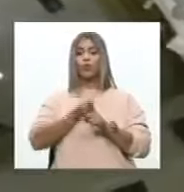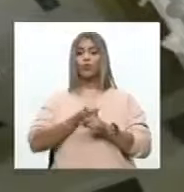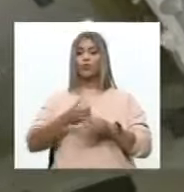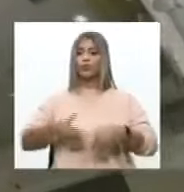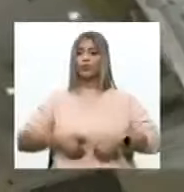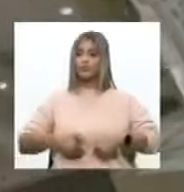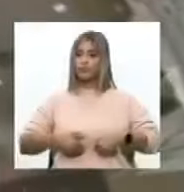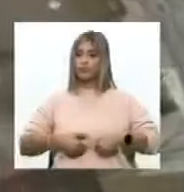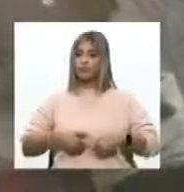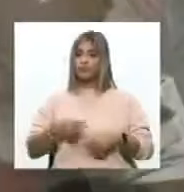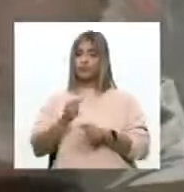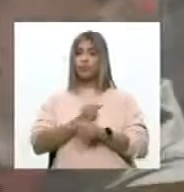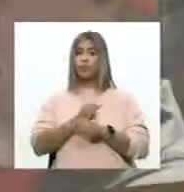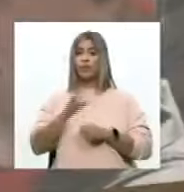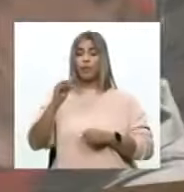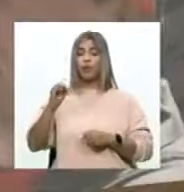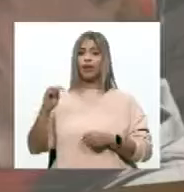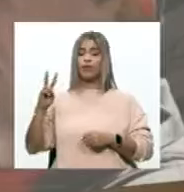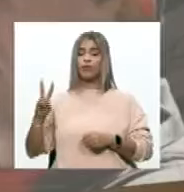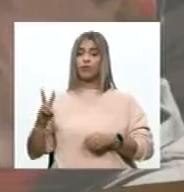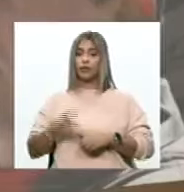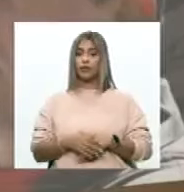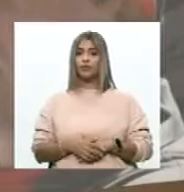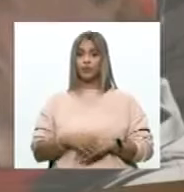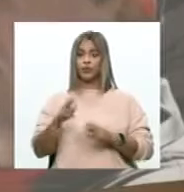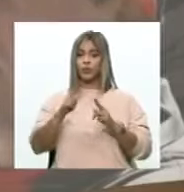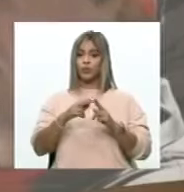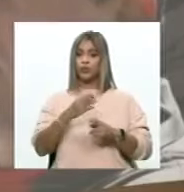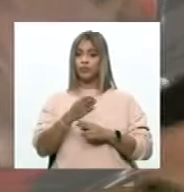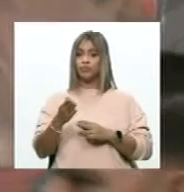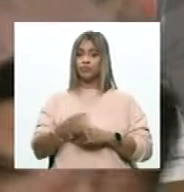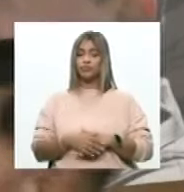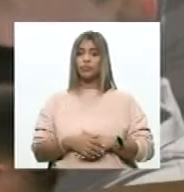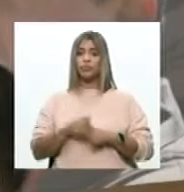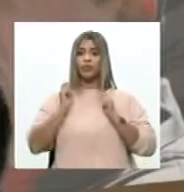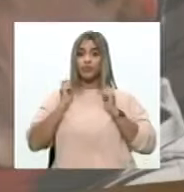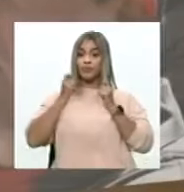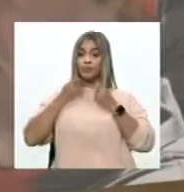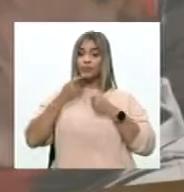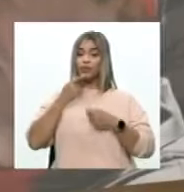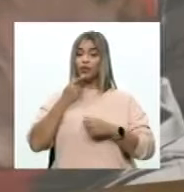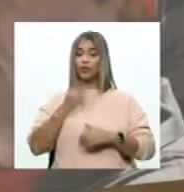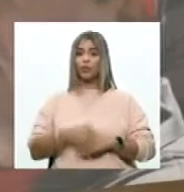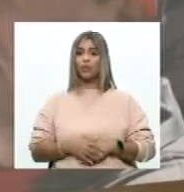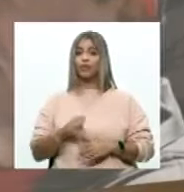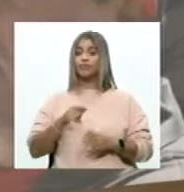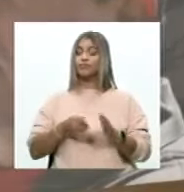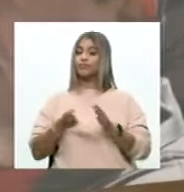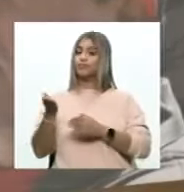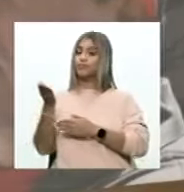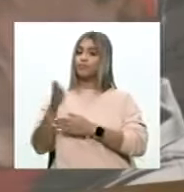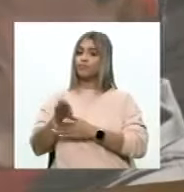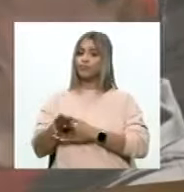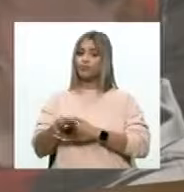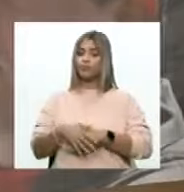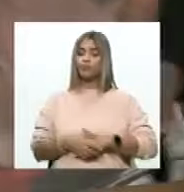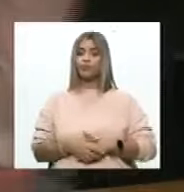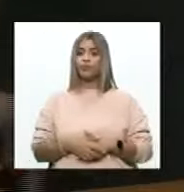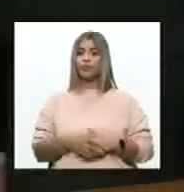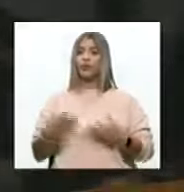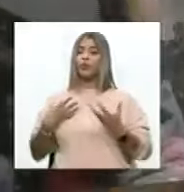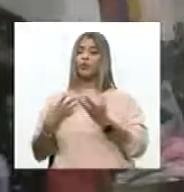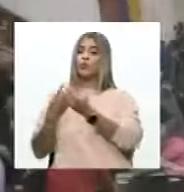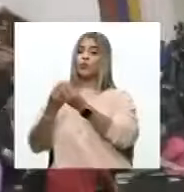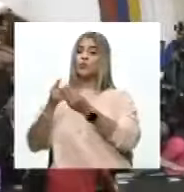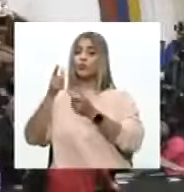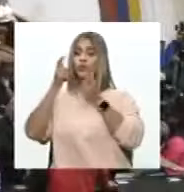y militancia, Marlene Venegas, mejor conocida como Caperucita Rojas, quien partió al encuentro con el comandante